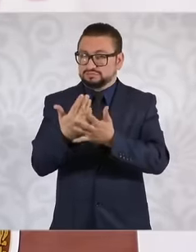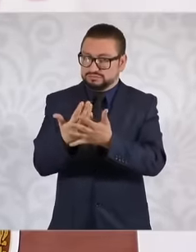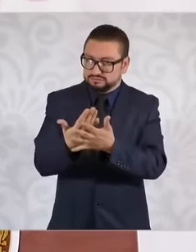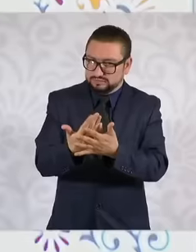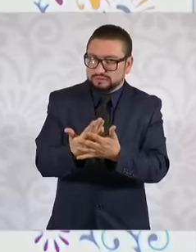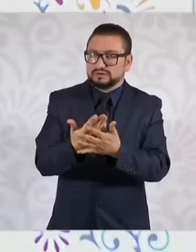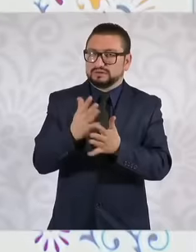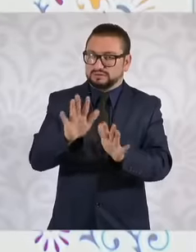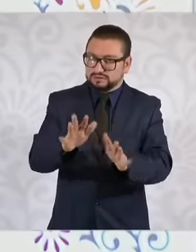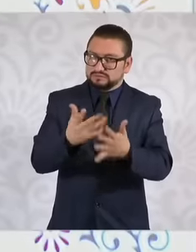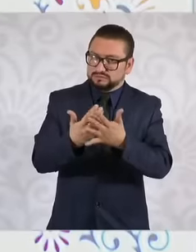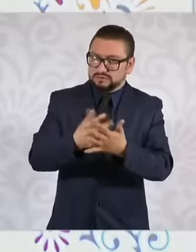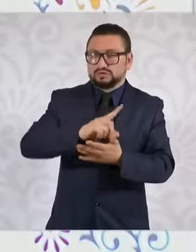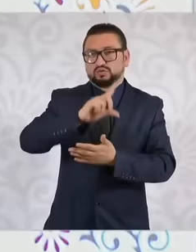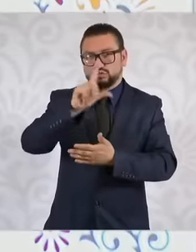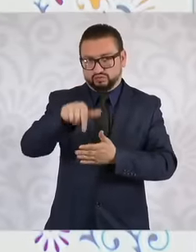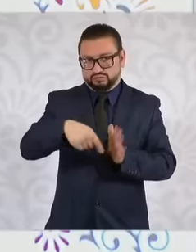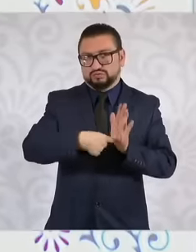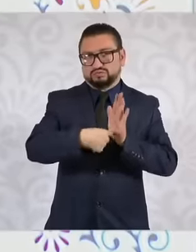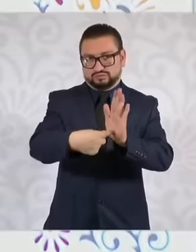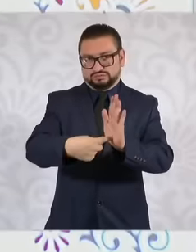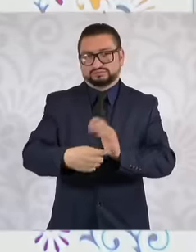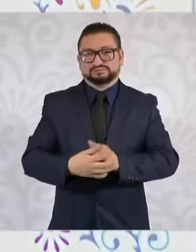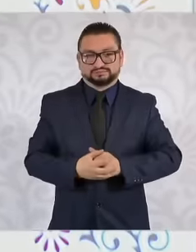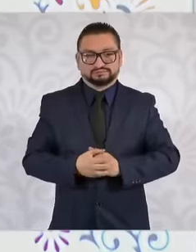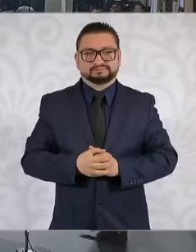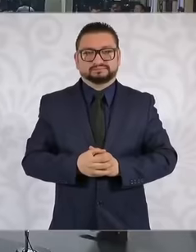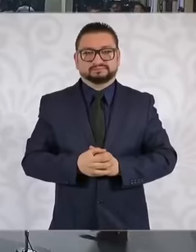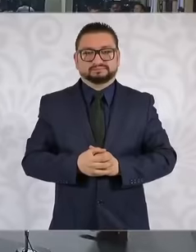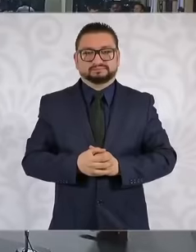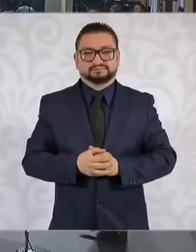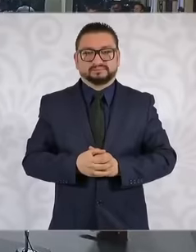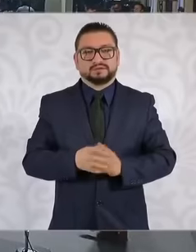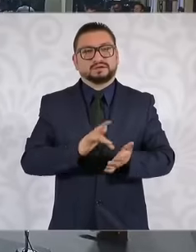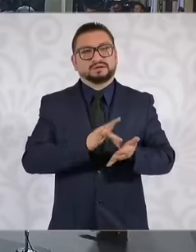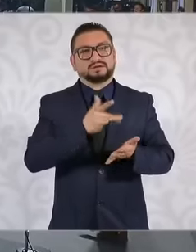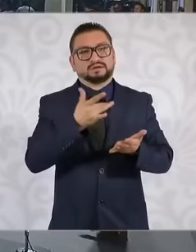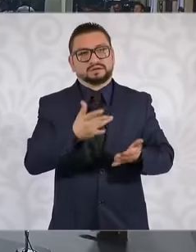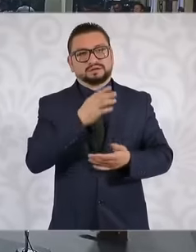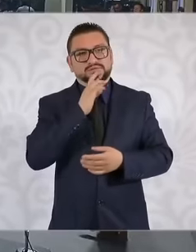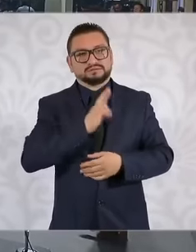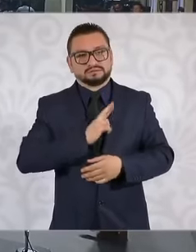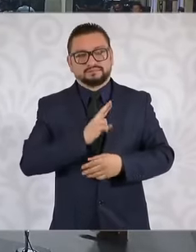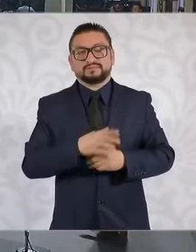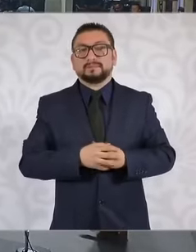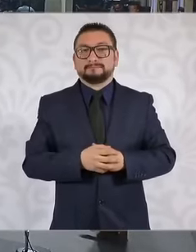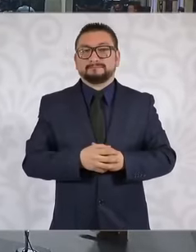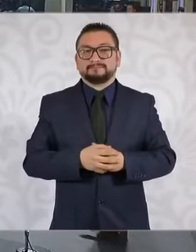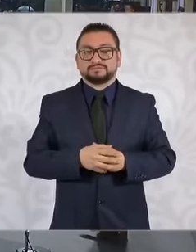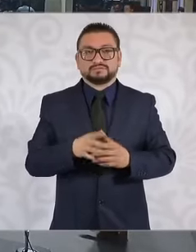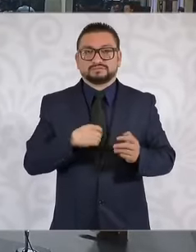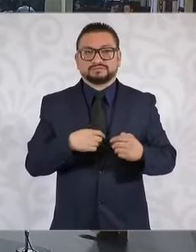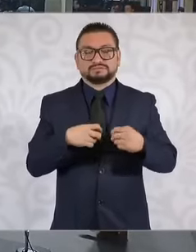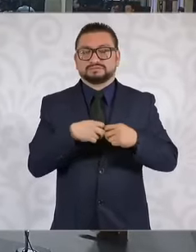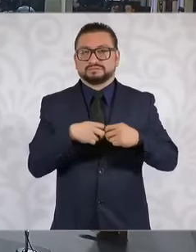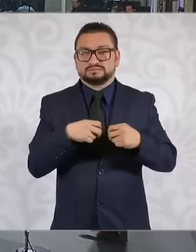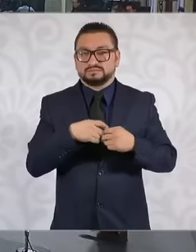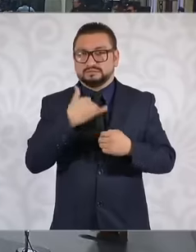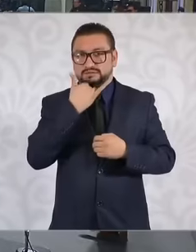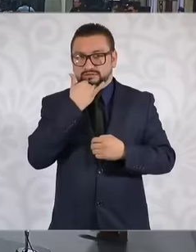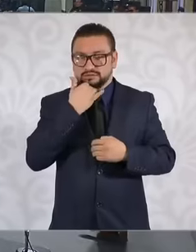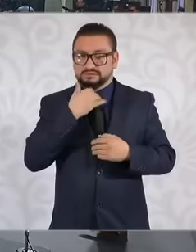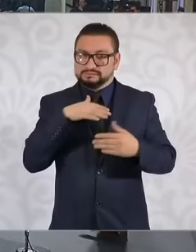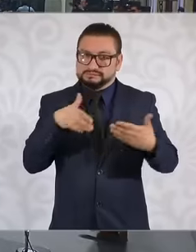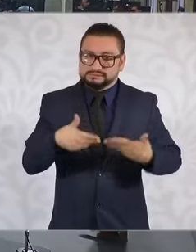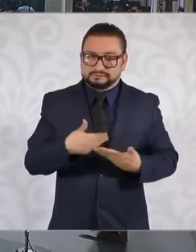ya los presentaremos aquí en la mañanera. Muchas gracias, doctora, gracias por la respuesta. Por los nervios se me olvidó